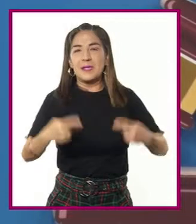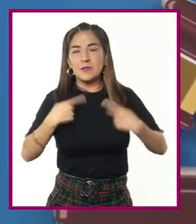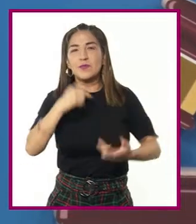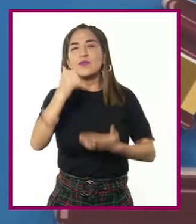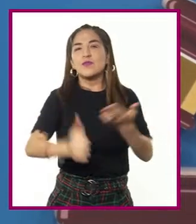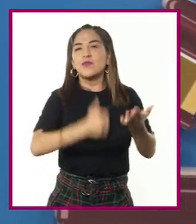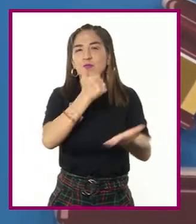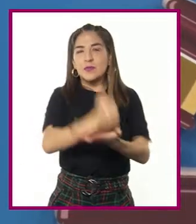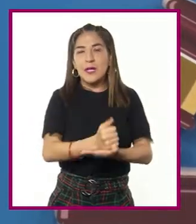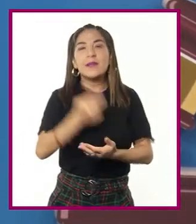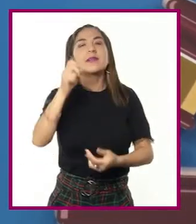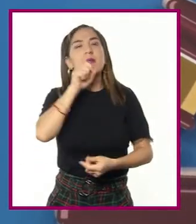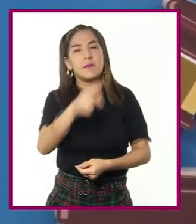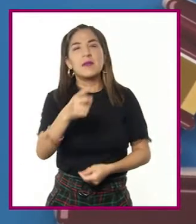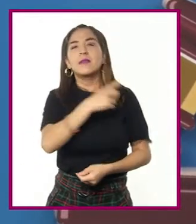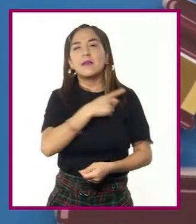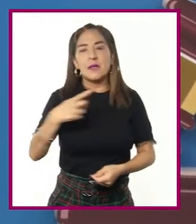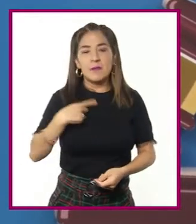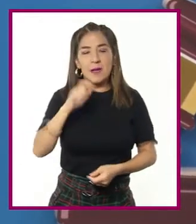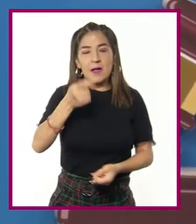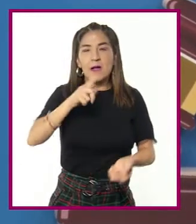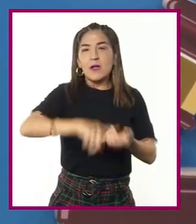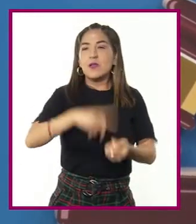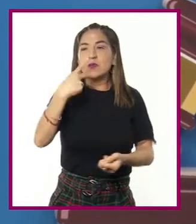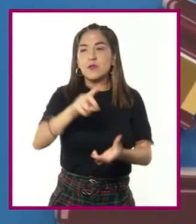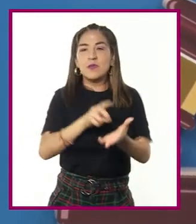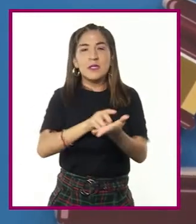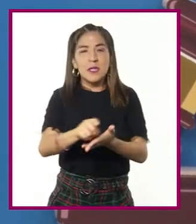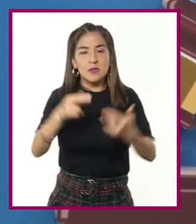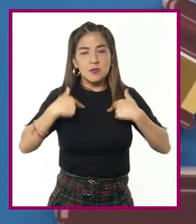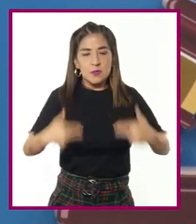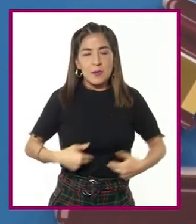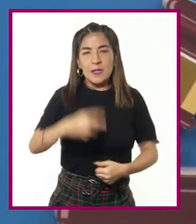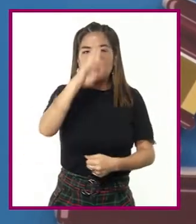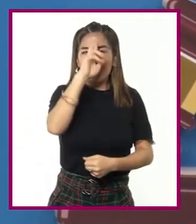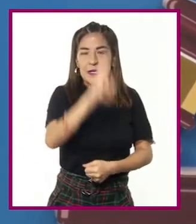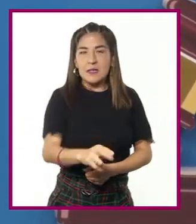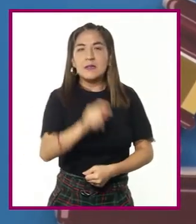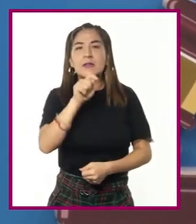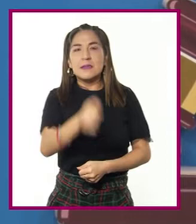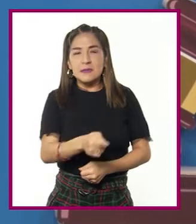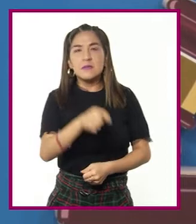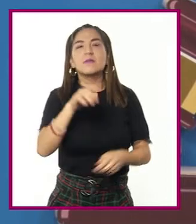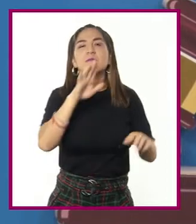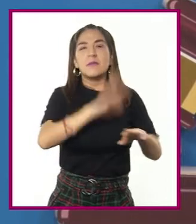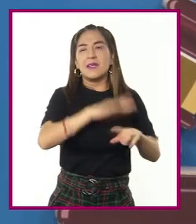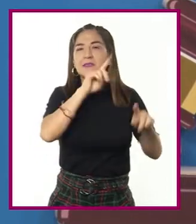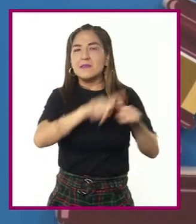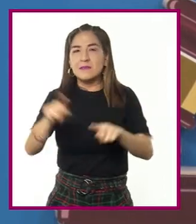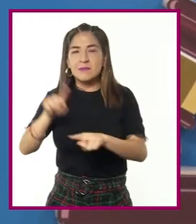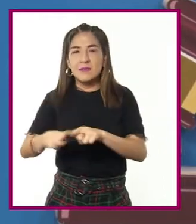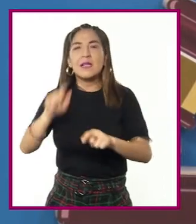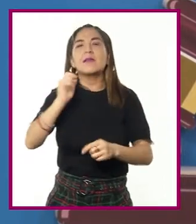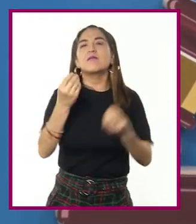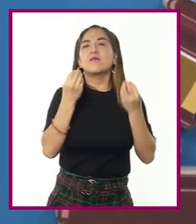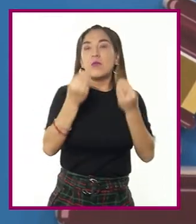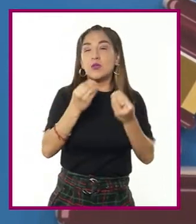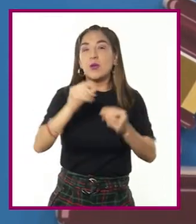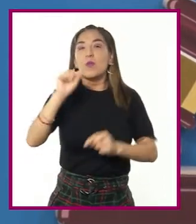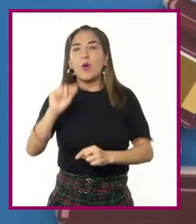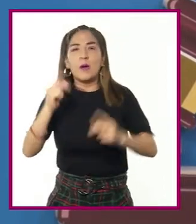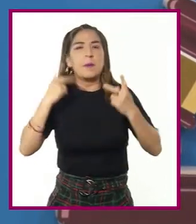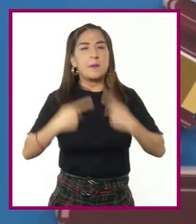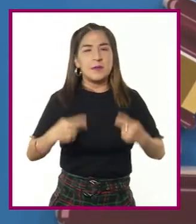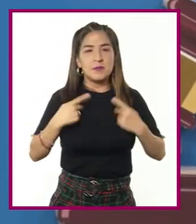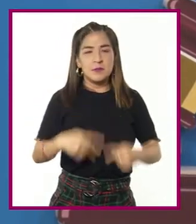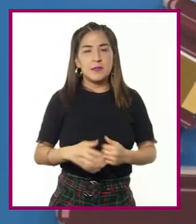requiere garantizar el respeto de los derechos humanos de toda la población, de las mayorías y las minorías. En